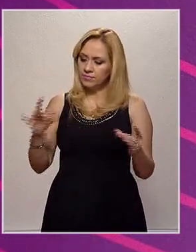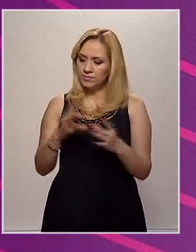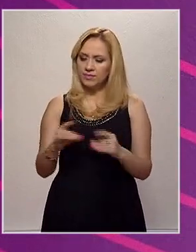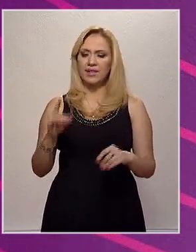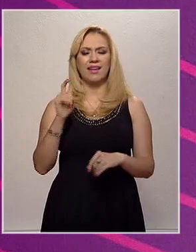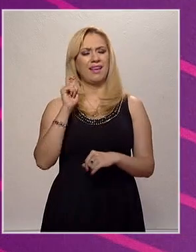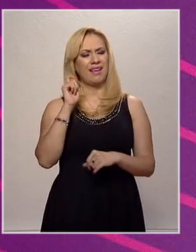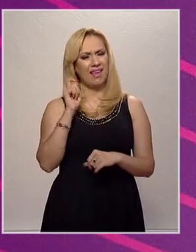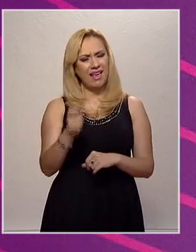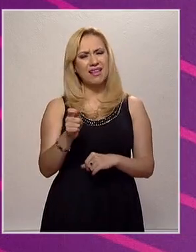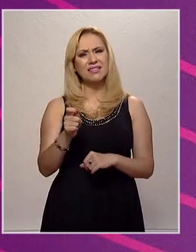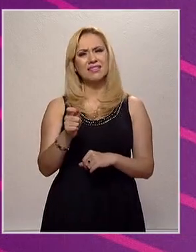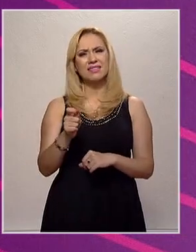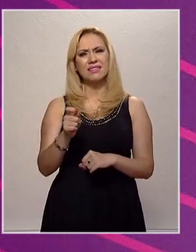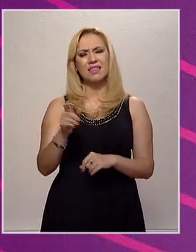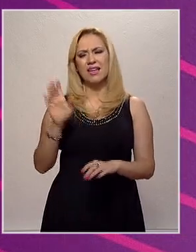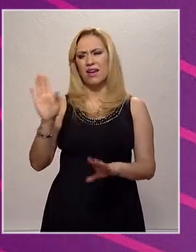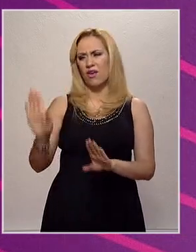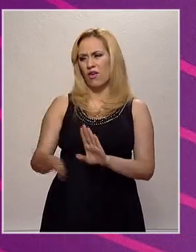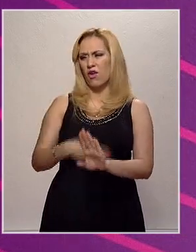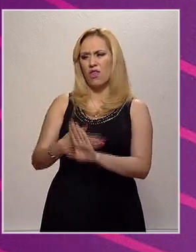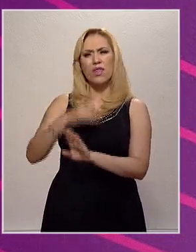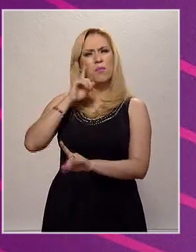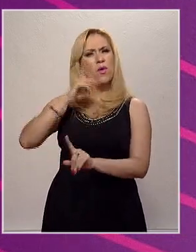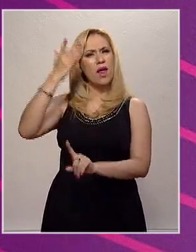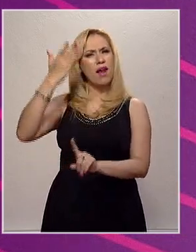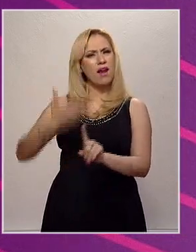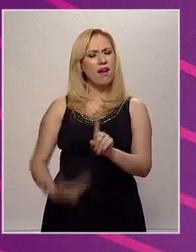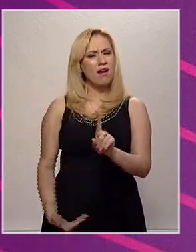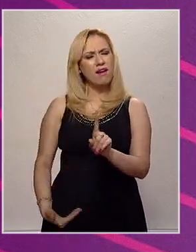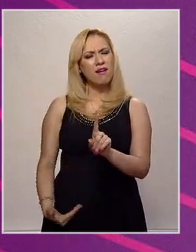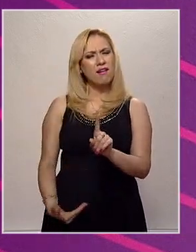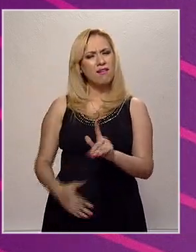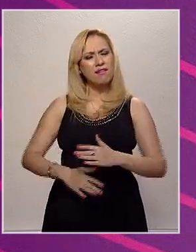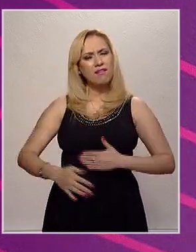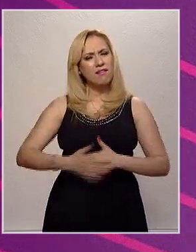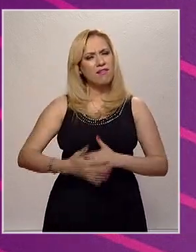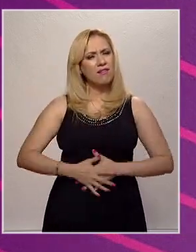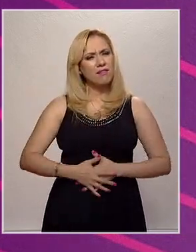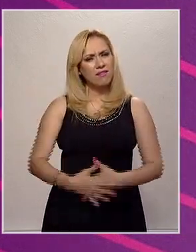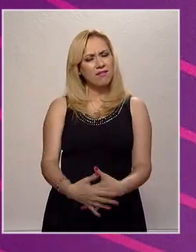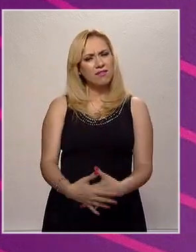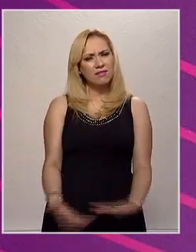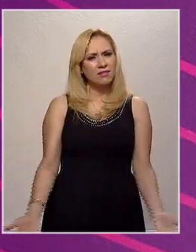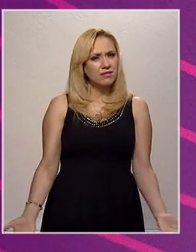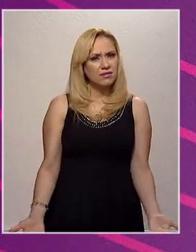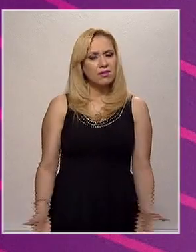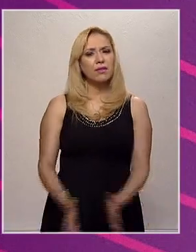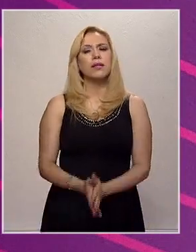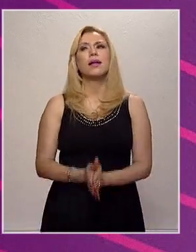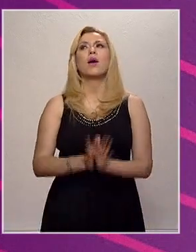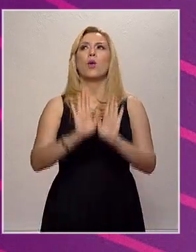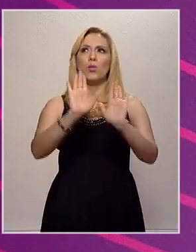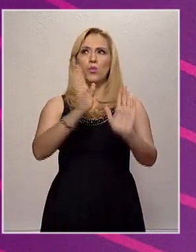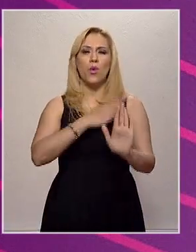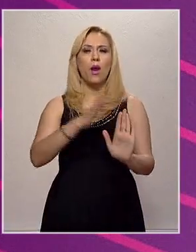es la violencia obstétrica y reproductiva? Ok, bueno, la violencia obstétrica es un